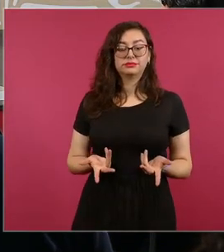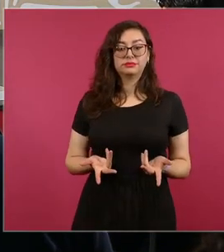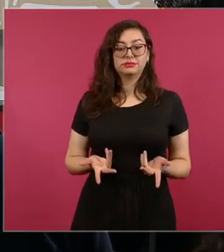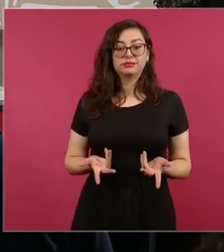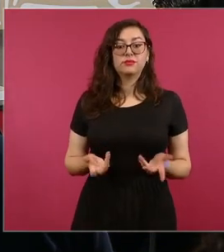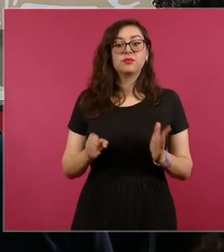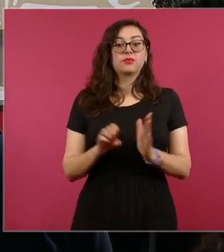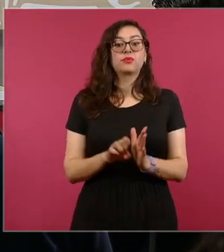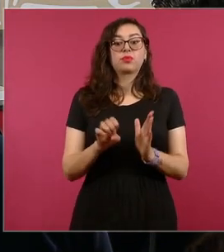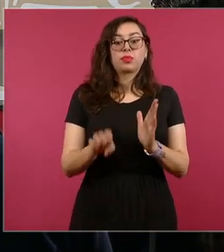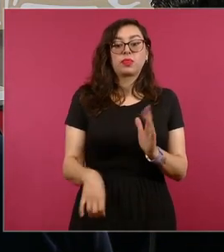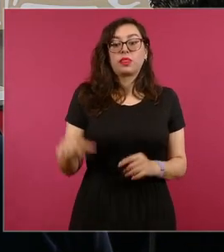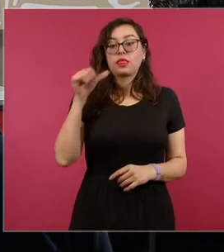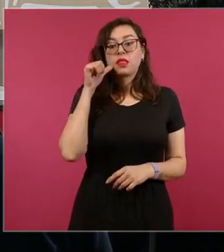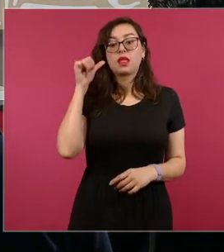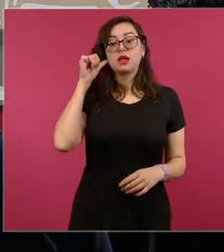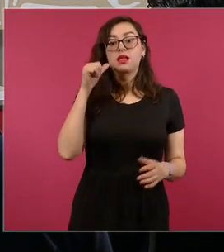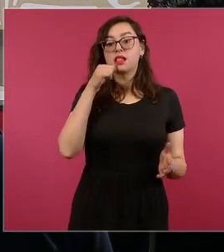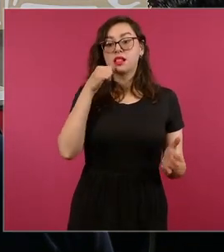se